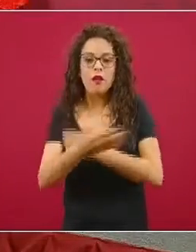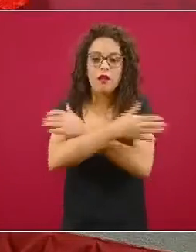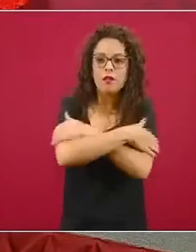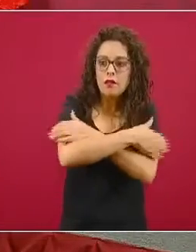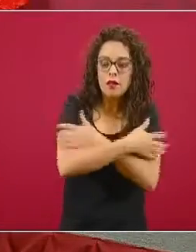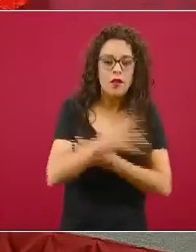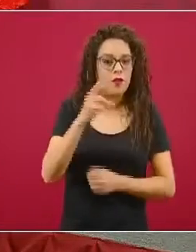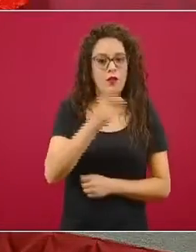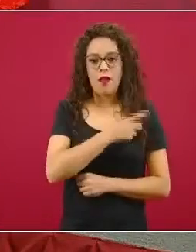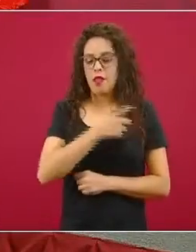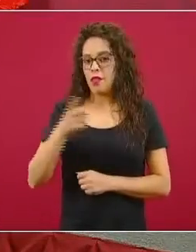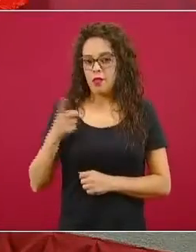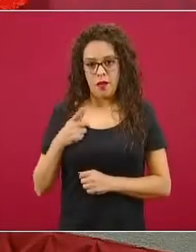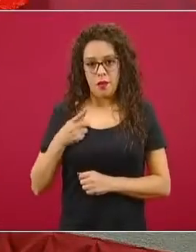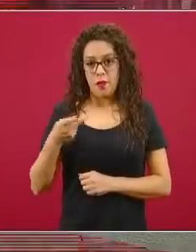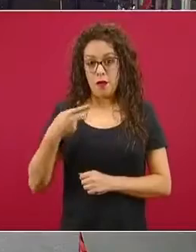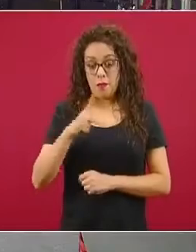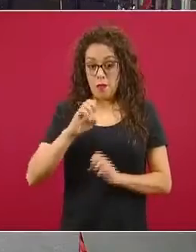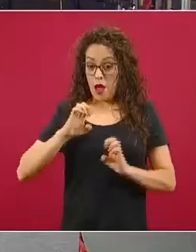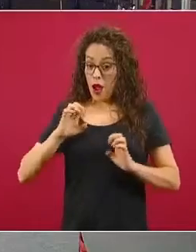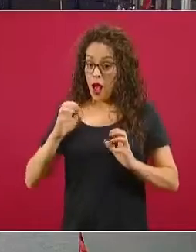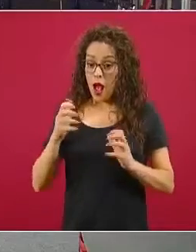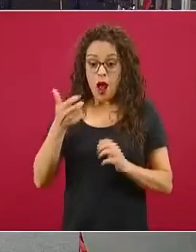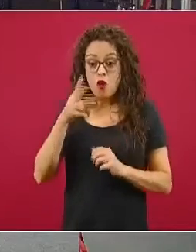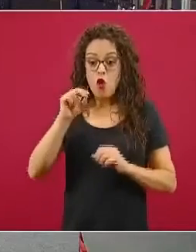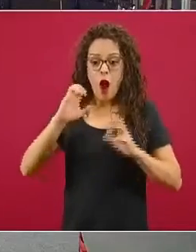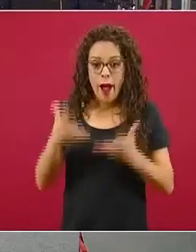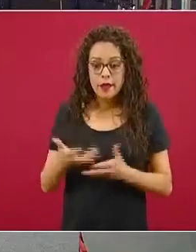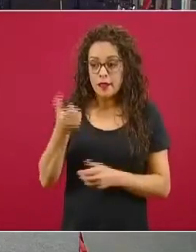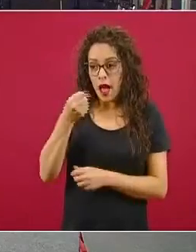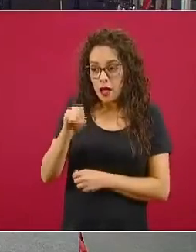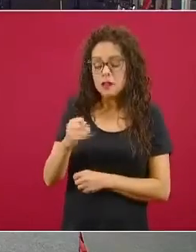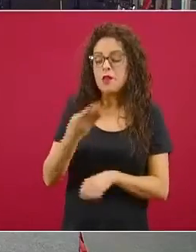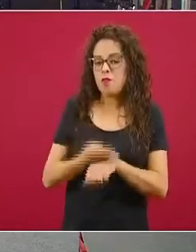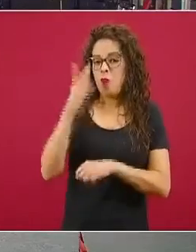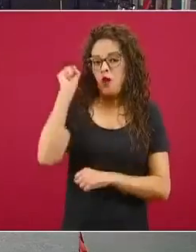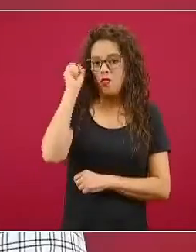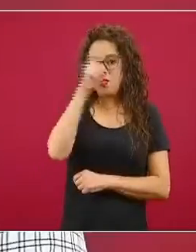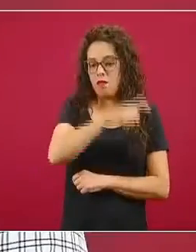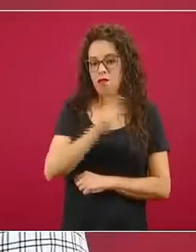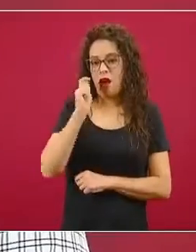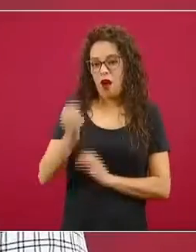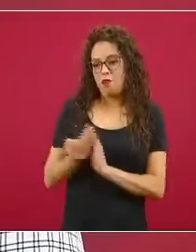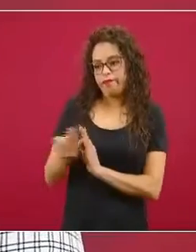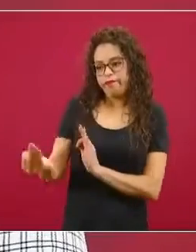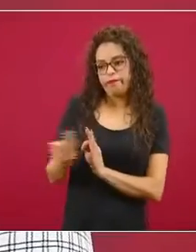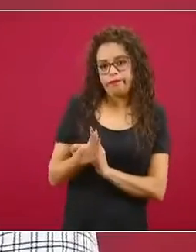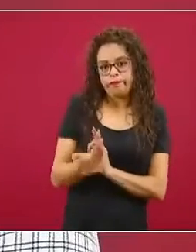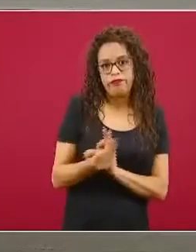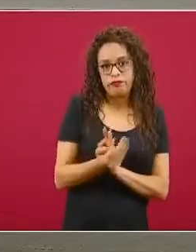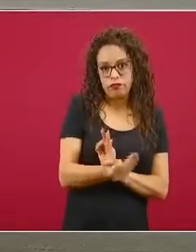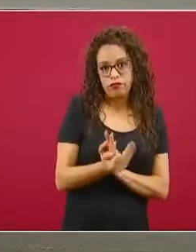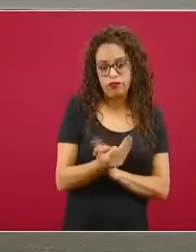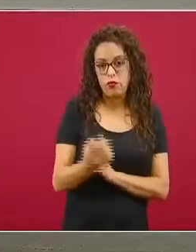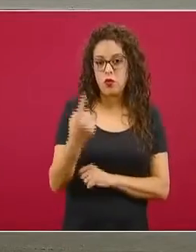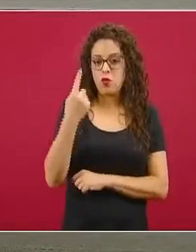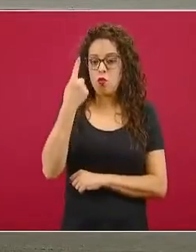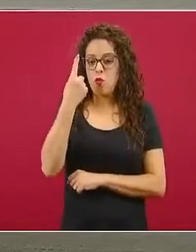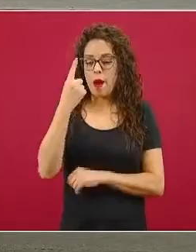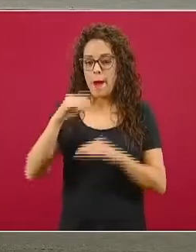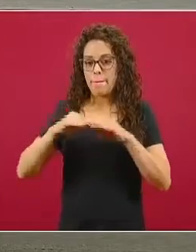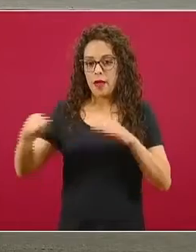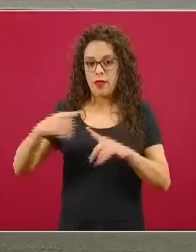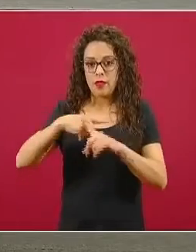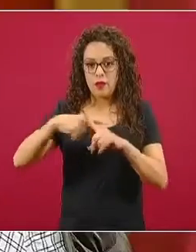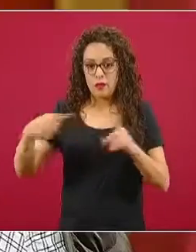besando, pero aún así, en este tipo de situaciones, también muchas veces es difícil mantener esta distancia mínima de 1.5, ideal